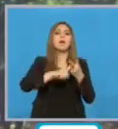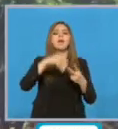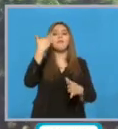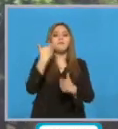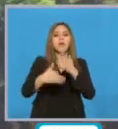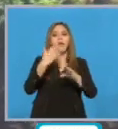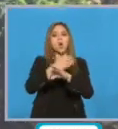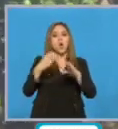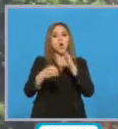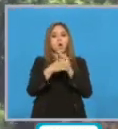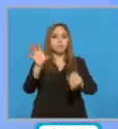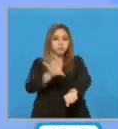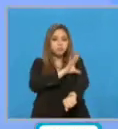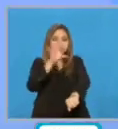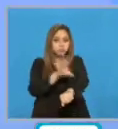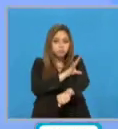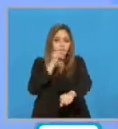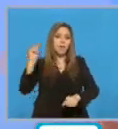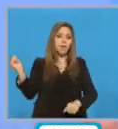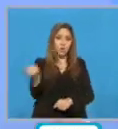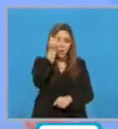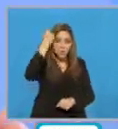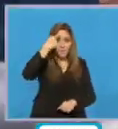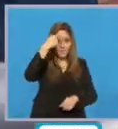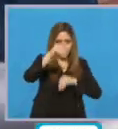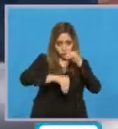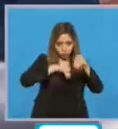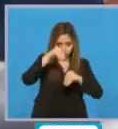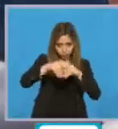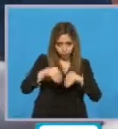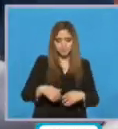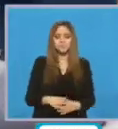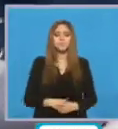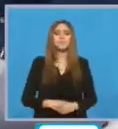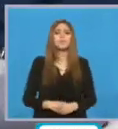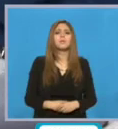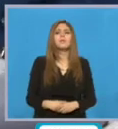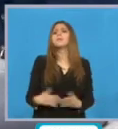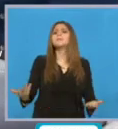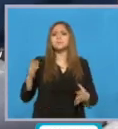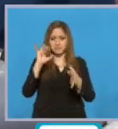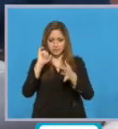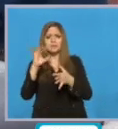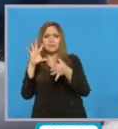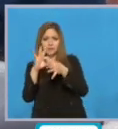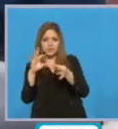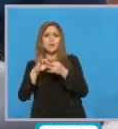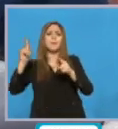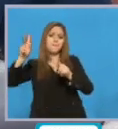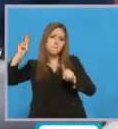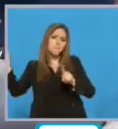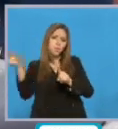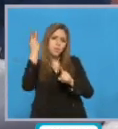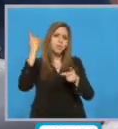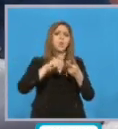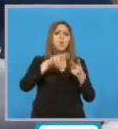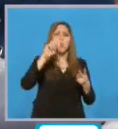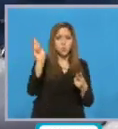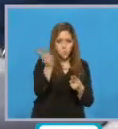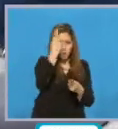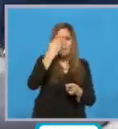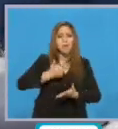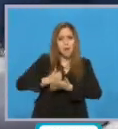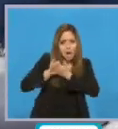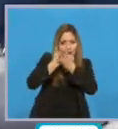falta para poder Es que cabe mejorar. mencionar que, digo, si las instituciones, por ejemplo, el Politécnico, Sí. la UNAM, los apoyen a algo, por ejemplo, en algunas piezas